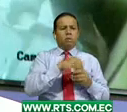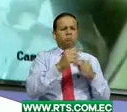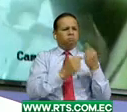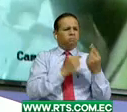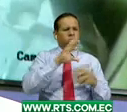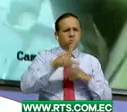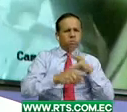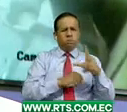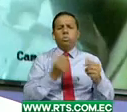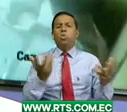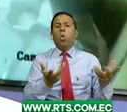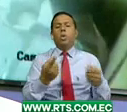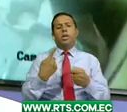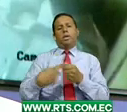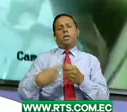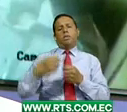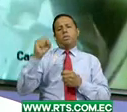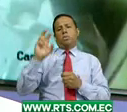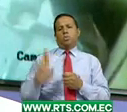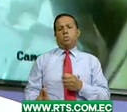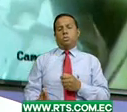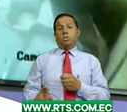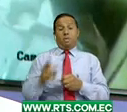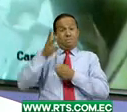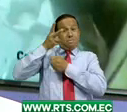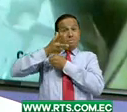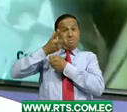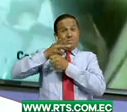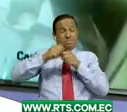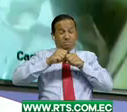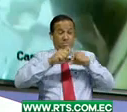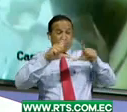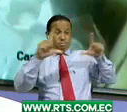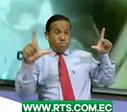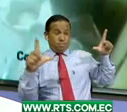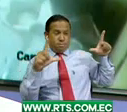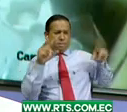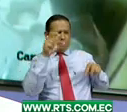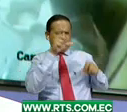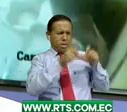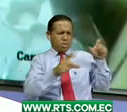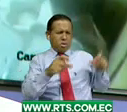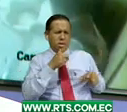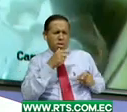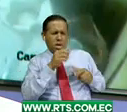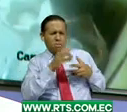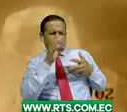de seguridad ayudaron a la ubicación de los delincuentes, entre los que hay extranjeros.